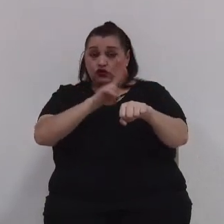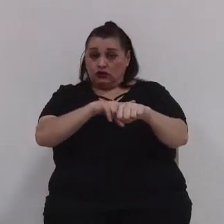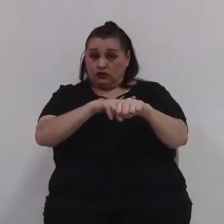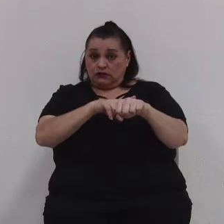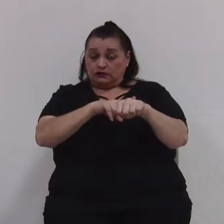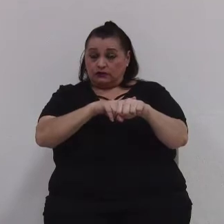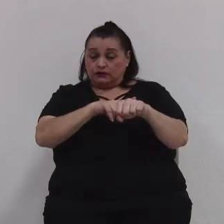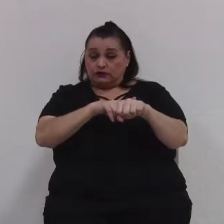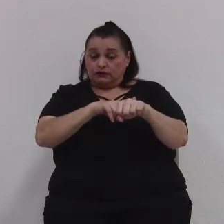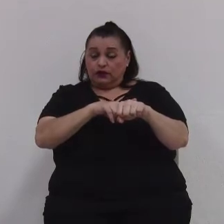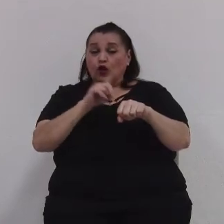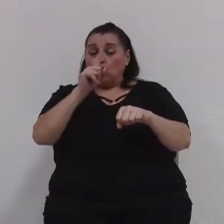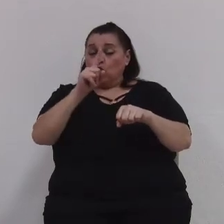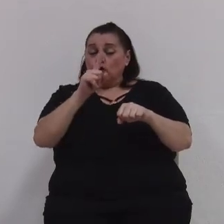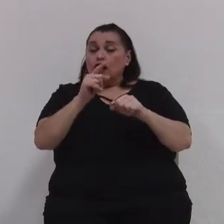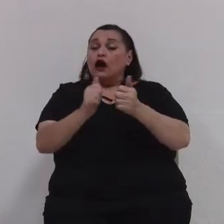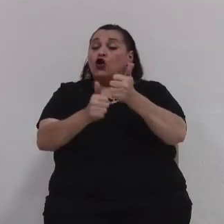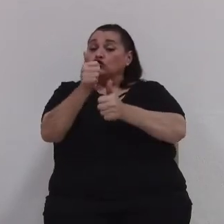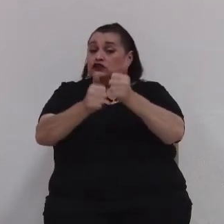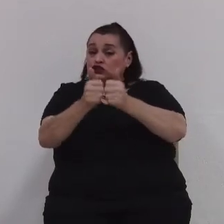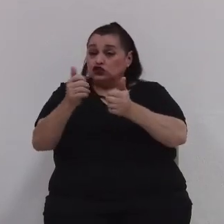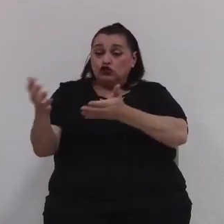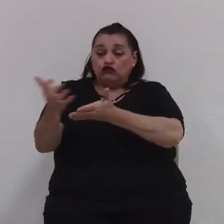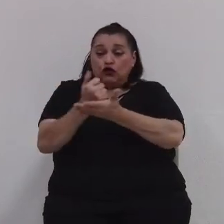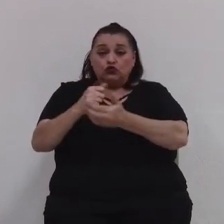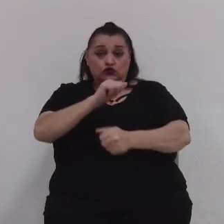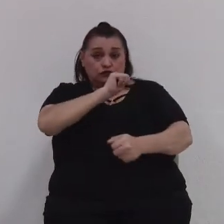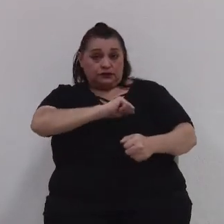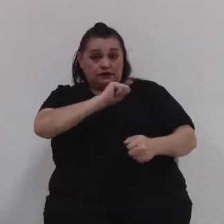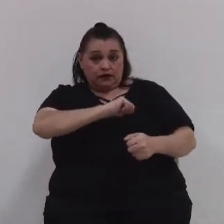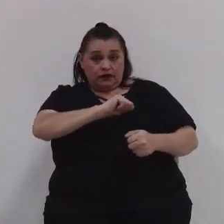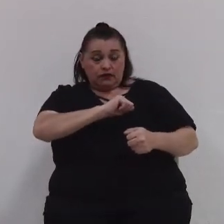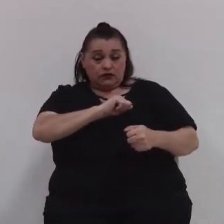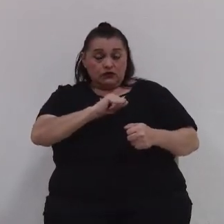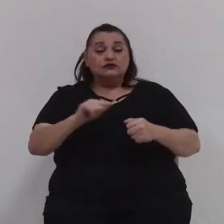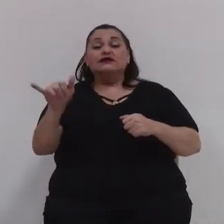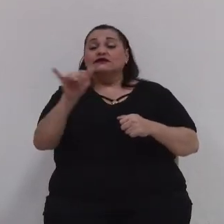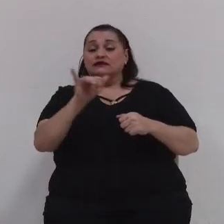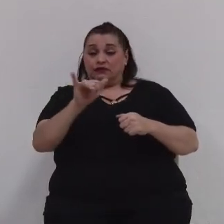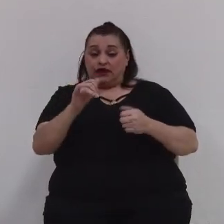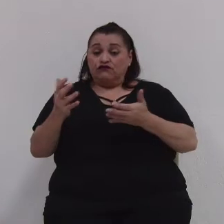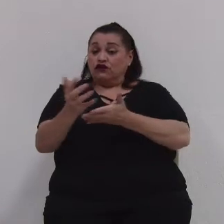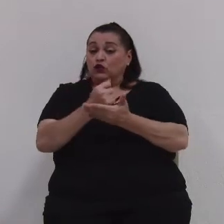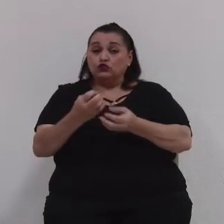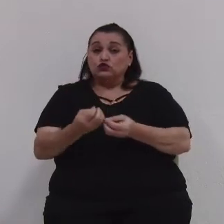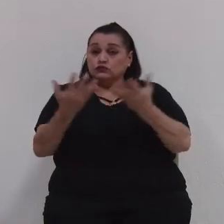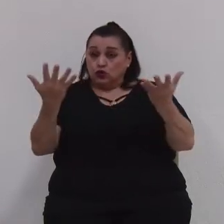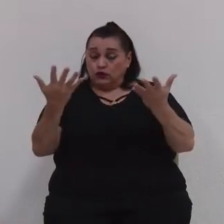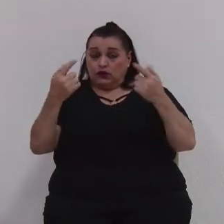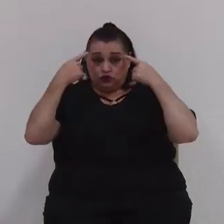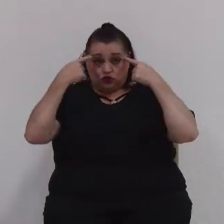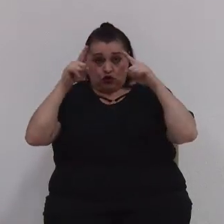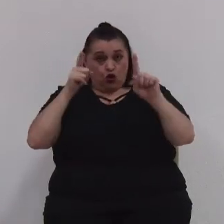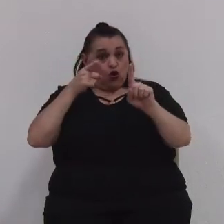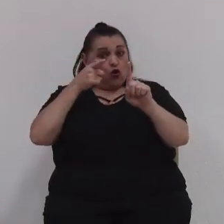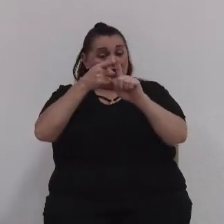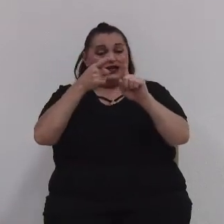por medio de una concesión haya recursos privados, ¿verdad? Y los recursos públicos llegan a hacer